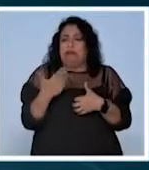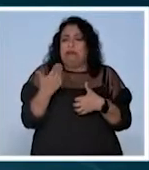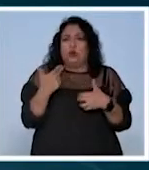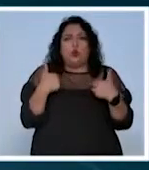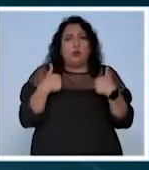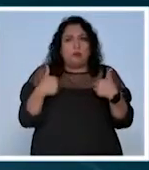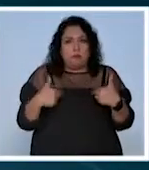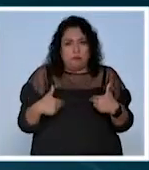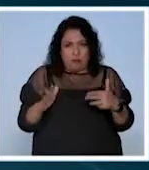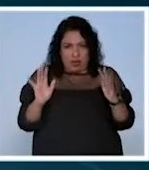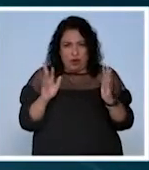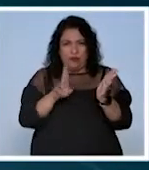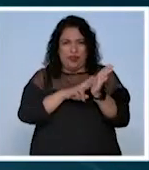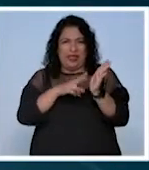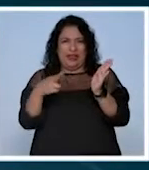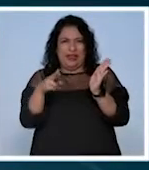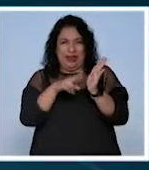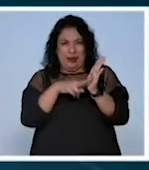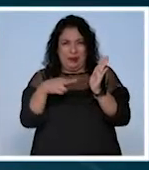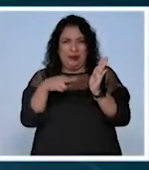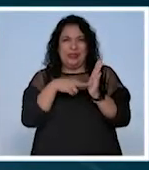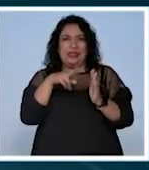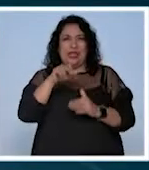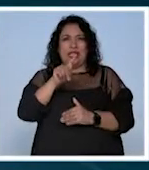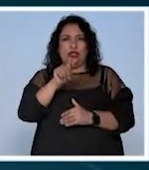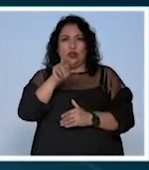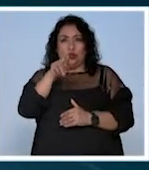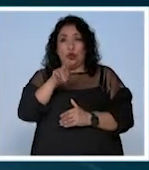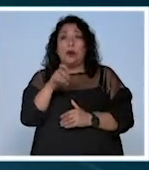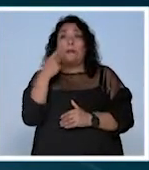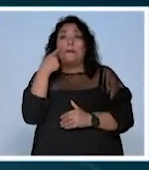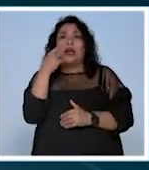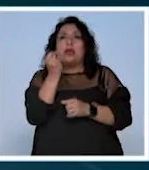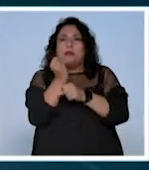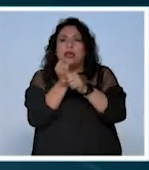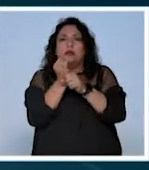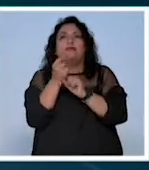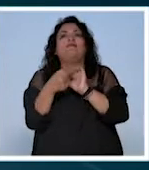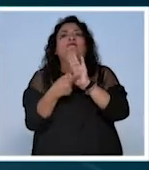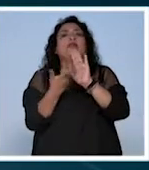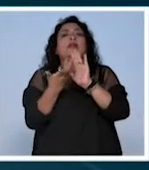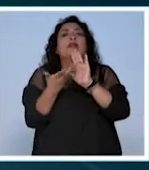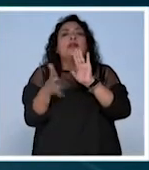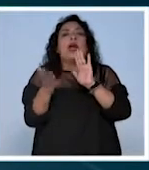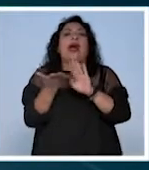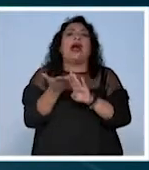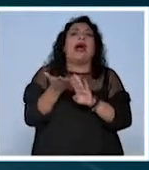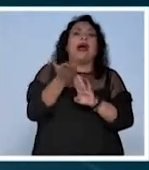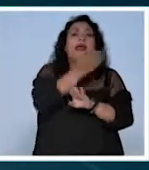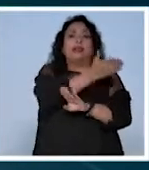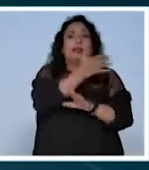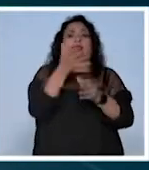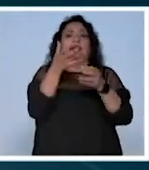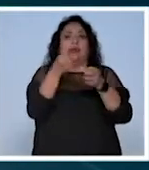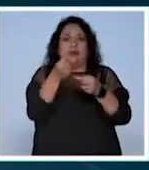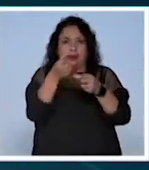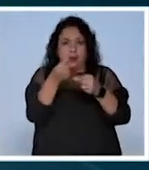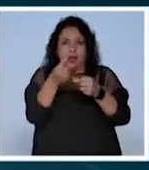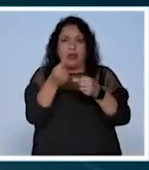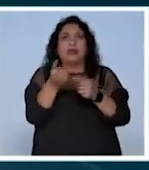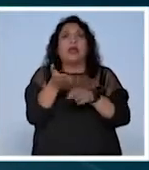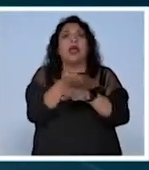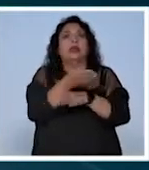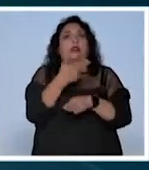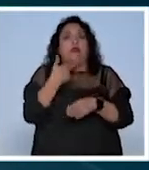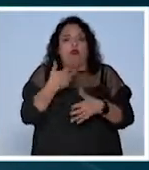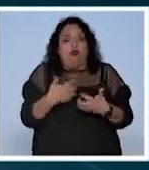humanos. La revista Nature publicó hace poco un estudio que muestra que ya consumíamos leche mucho antes de poder